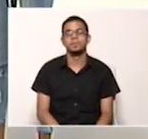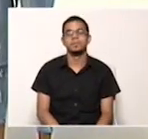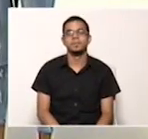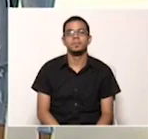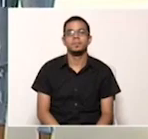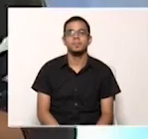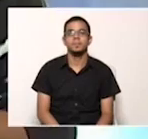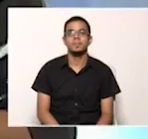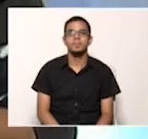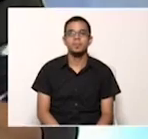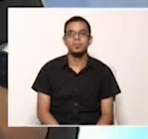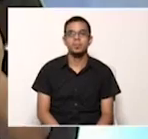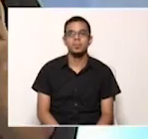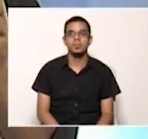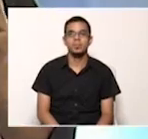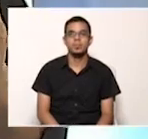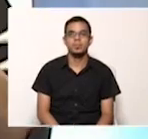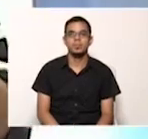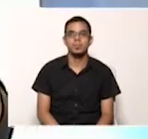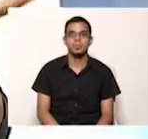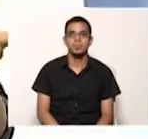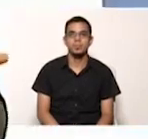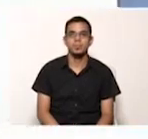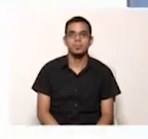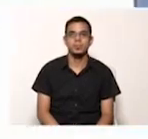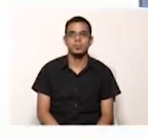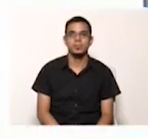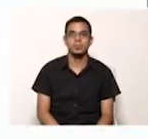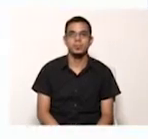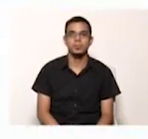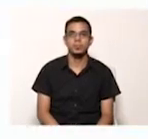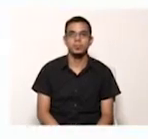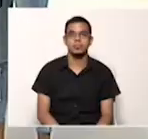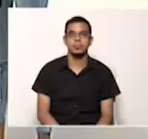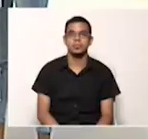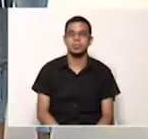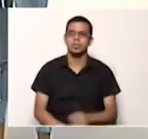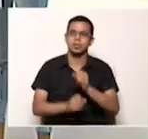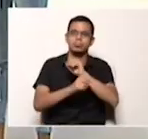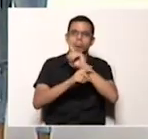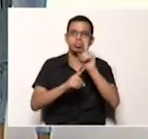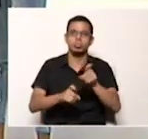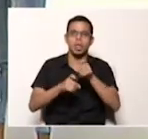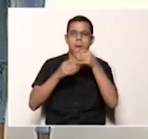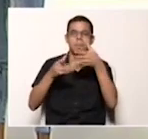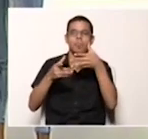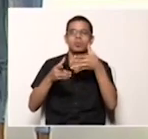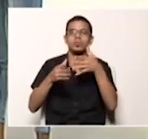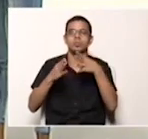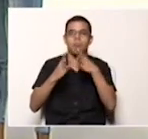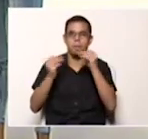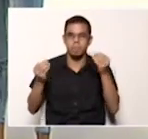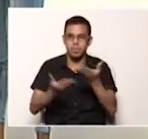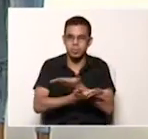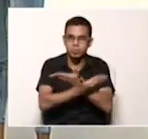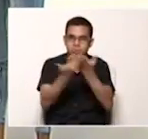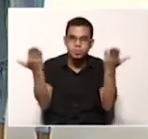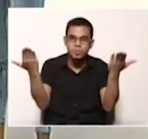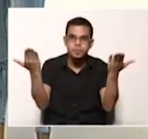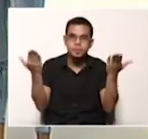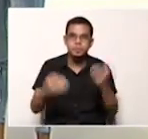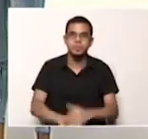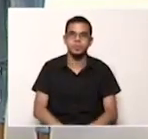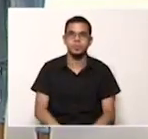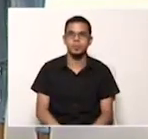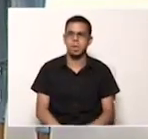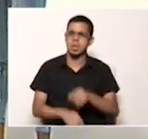Ajá. Vamos a ver, Jocelyn. Y a todos en casa. En casa también, Si yo no pendiente. respondo, responden Ok, ustedes. porque sé que saben. Para ti,